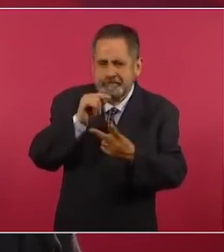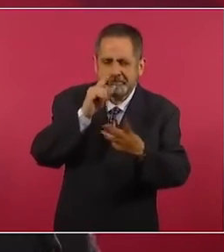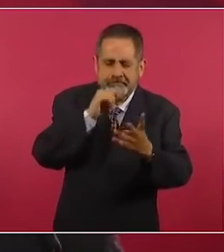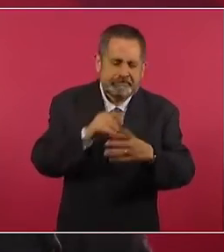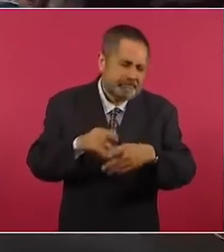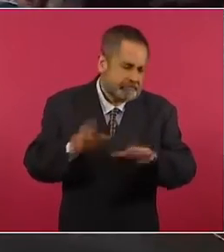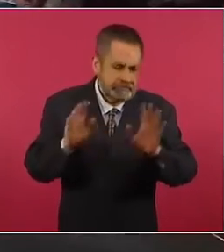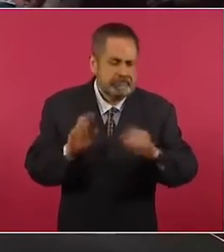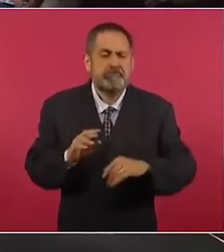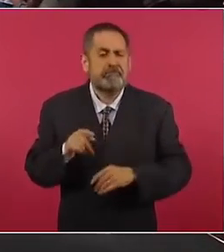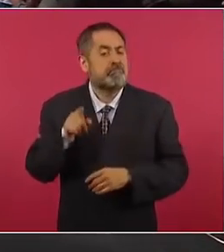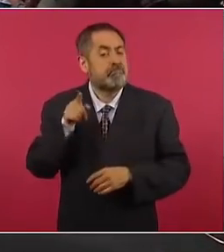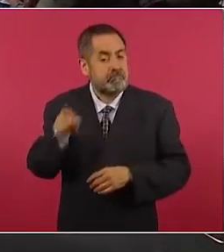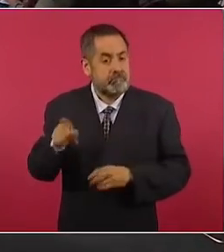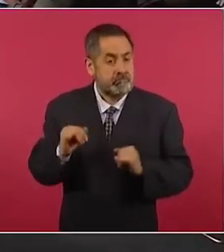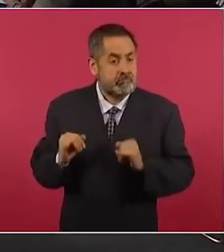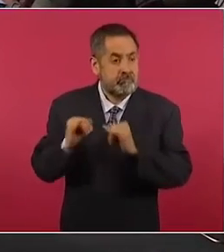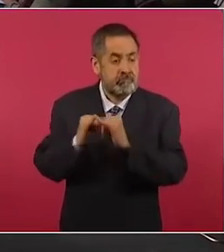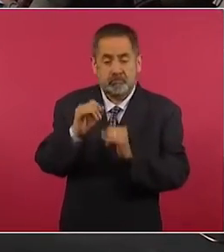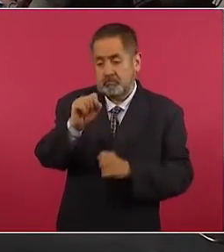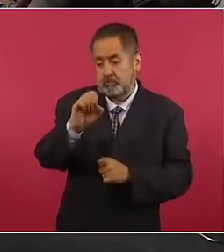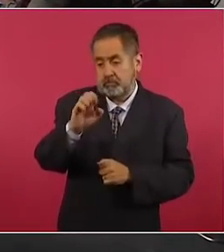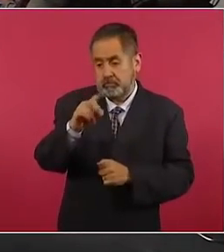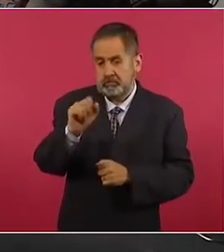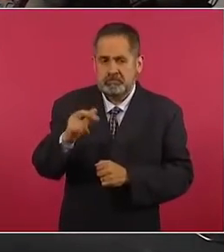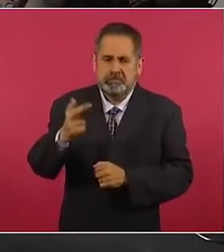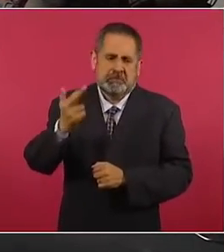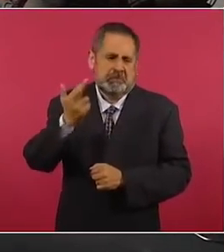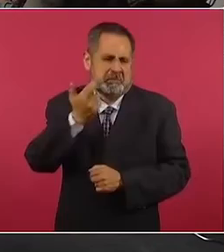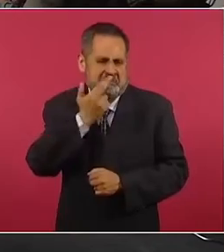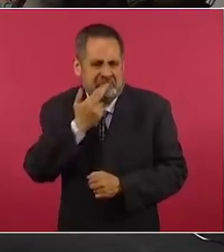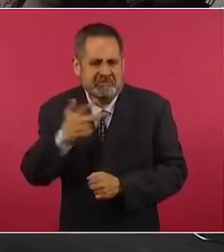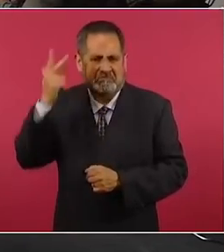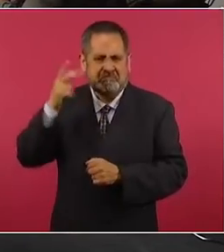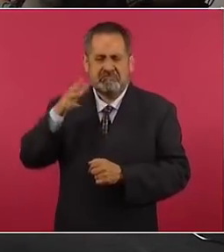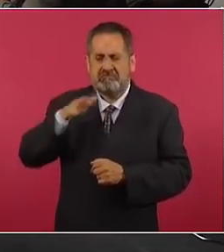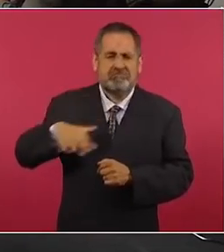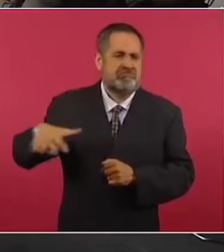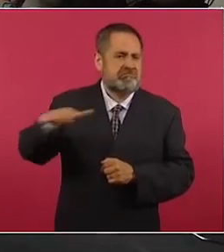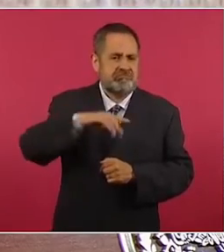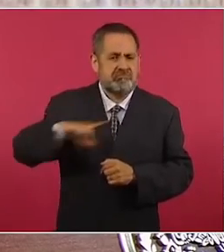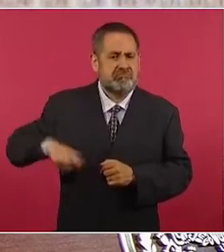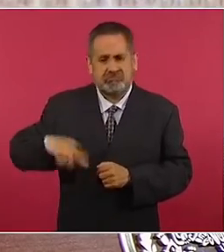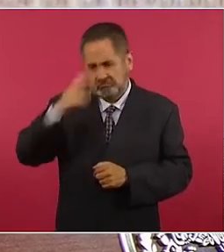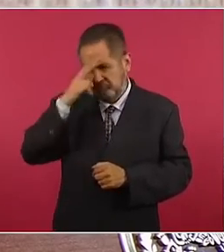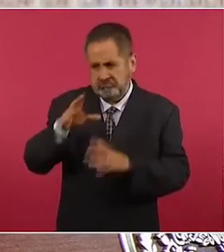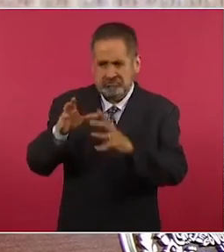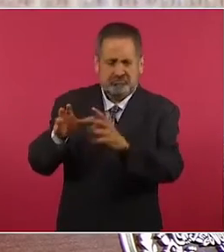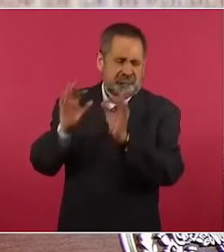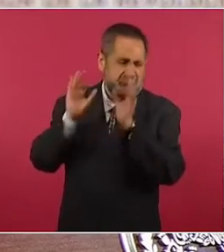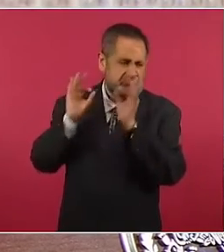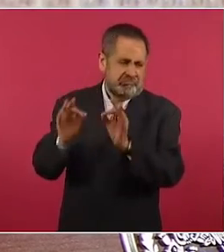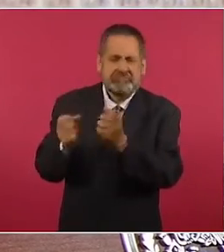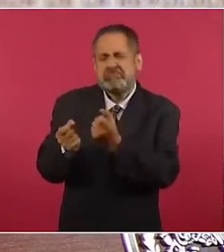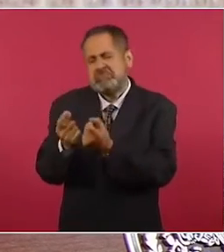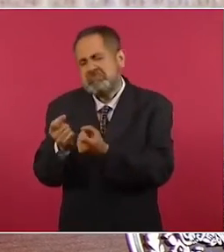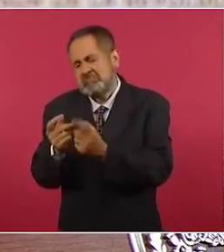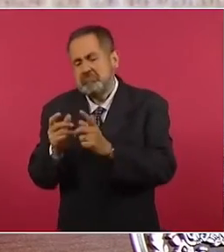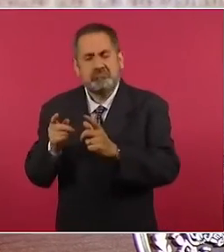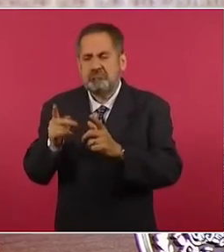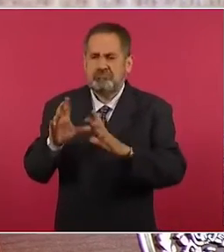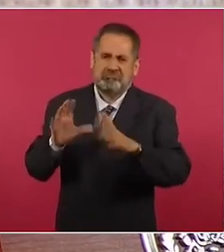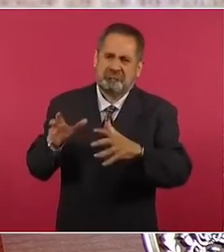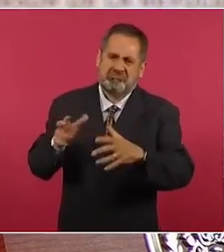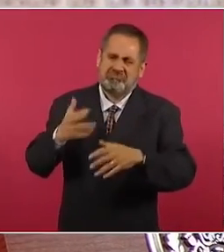es de las mejores instituciones del Estado mexicano. Esa es